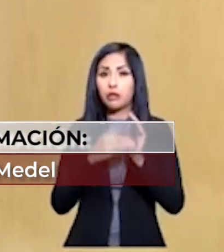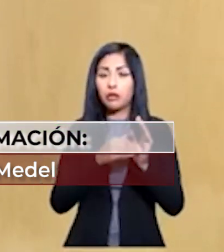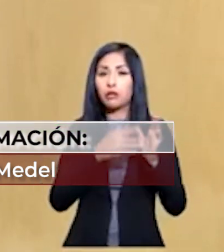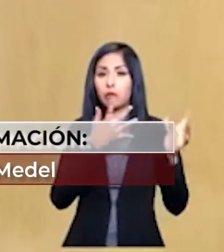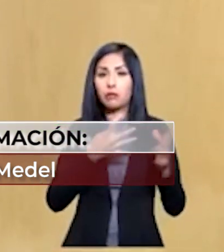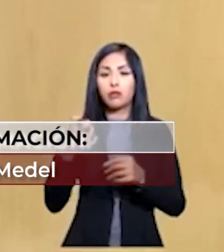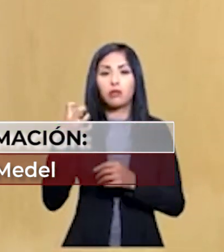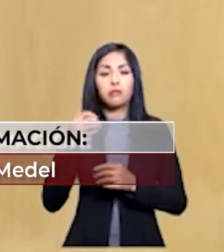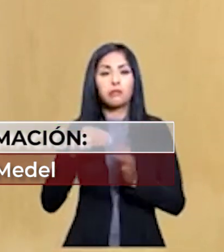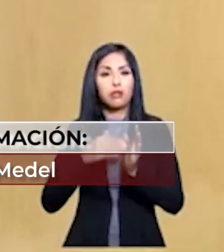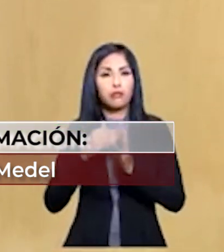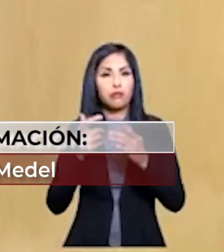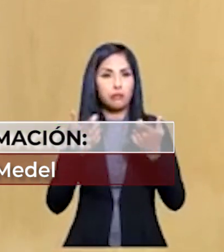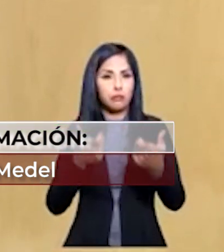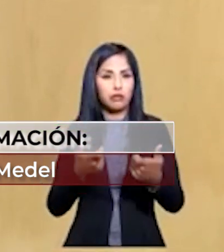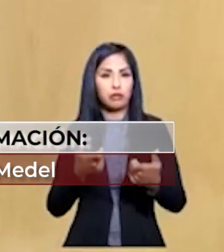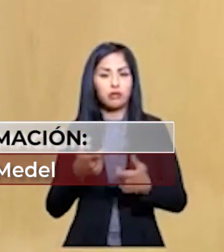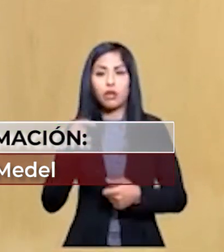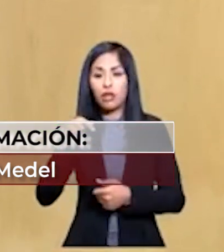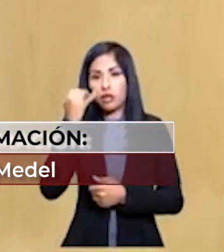noti 13